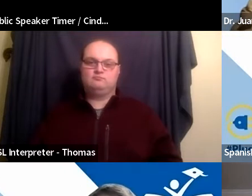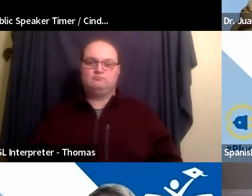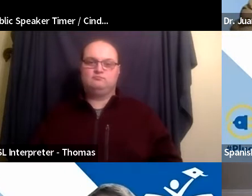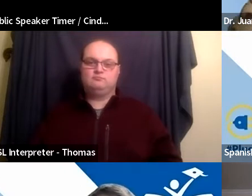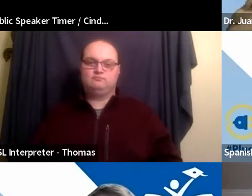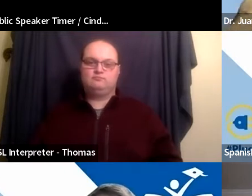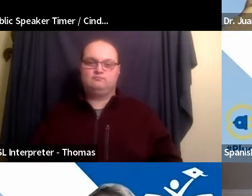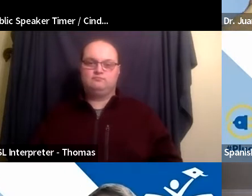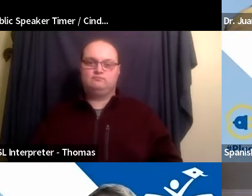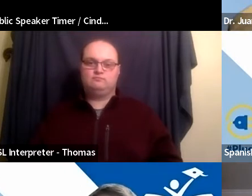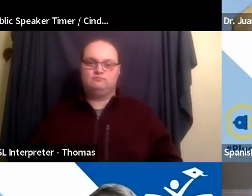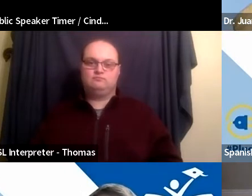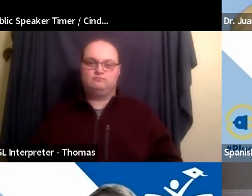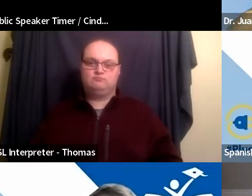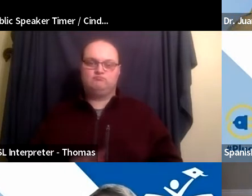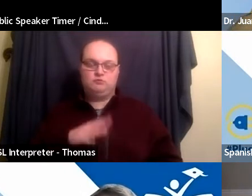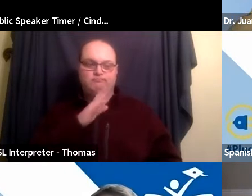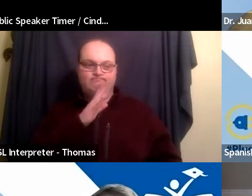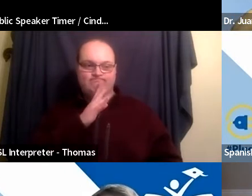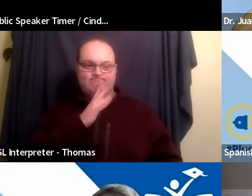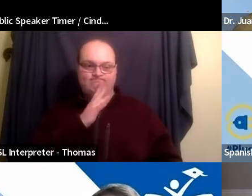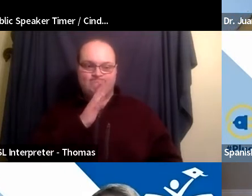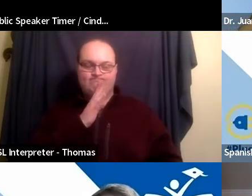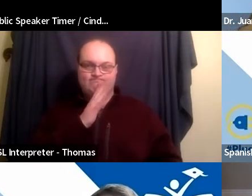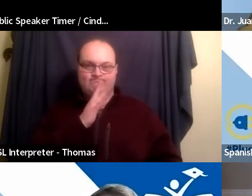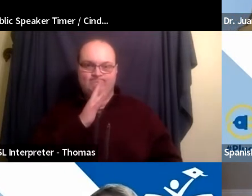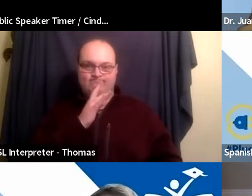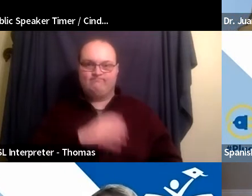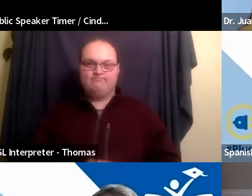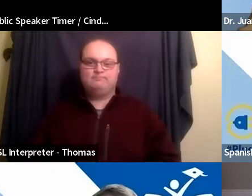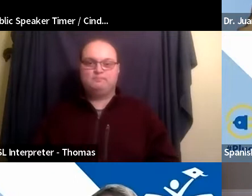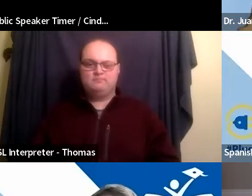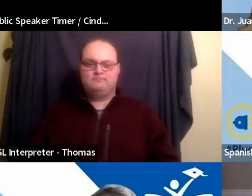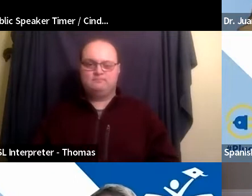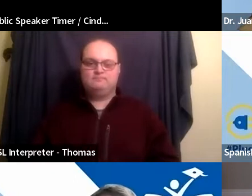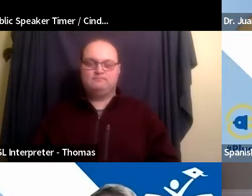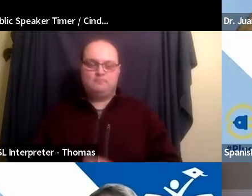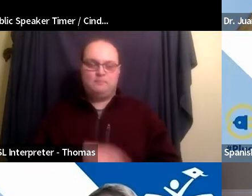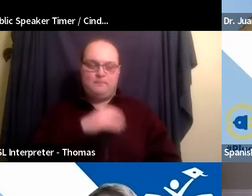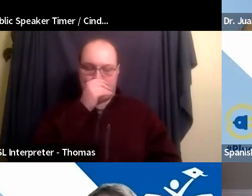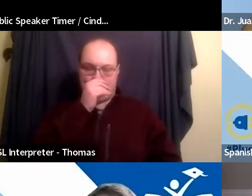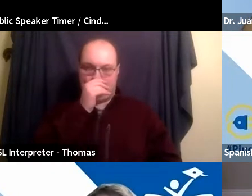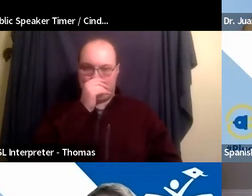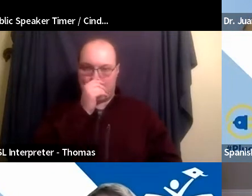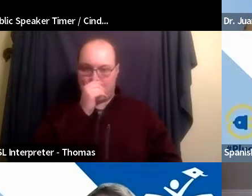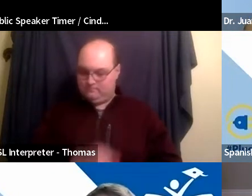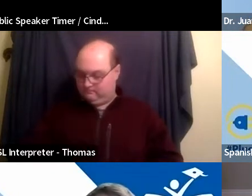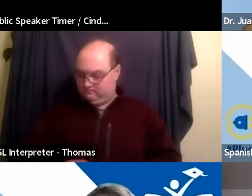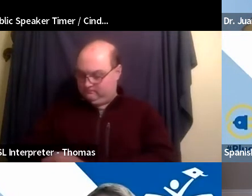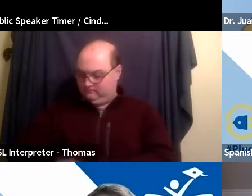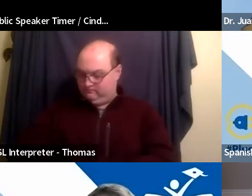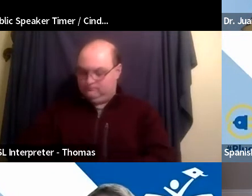se supone que aquí en este país la seguridad más que todo es para los niños. Y creo que no están pensando en eso en este